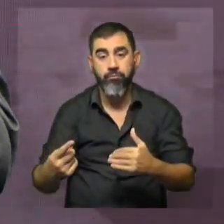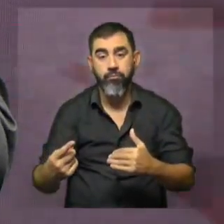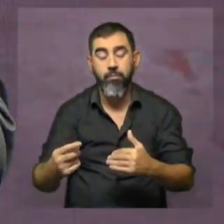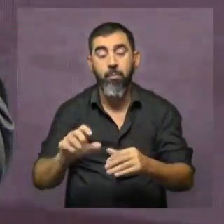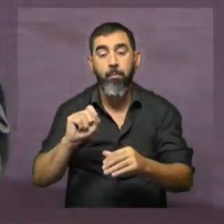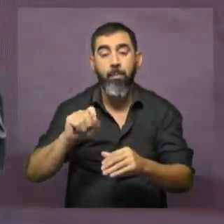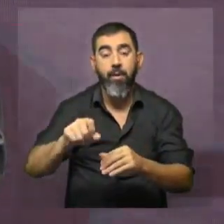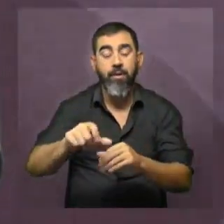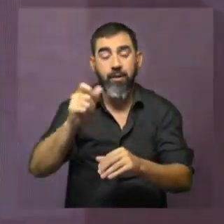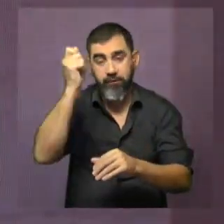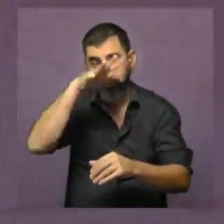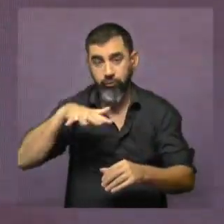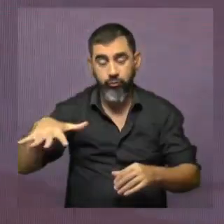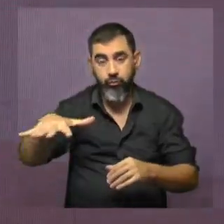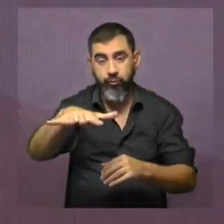plantación de